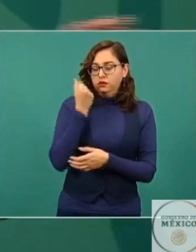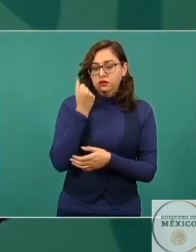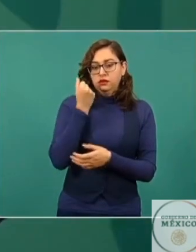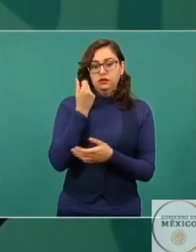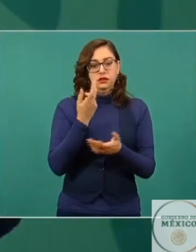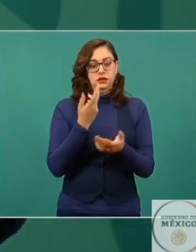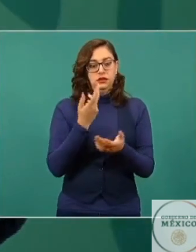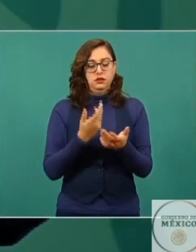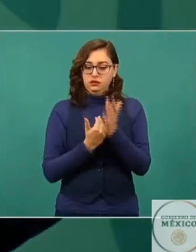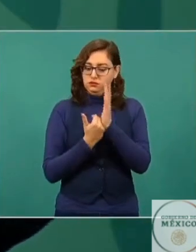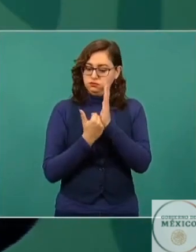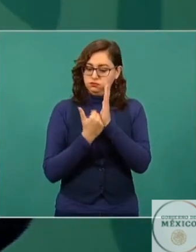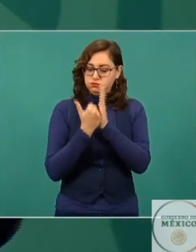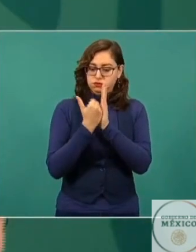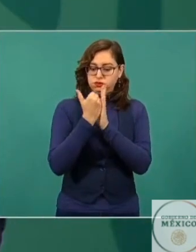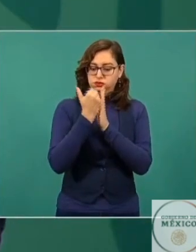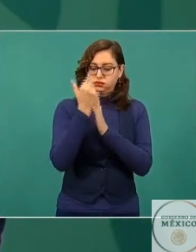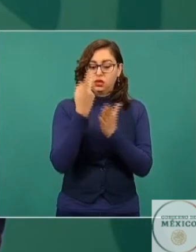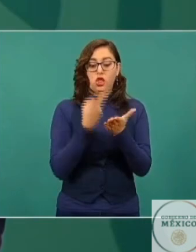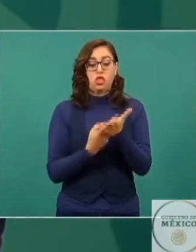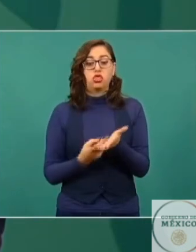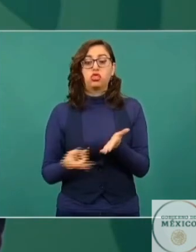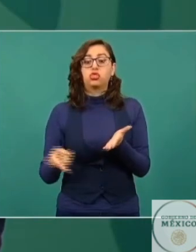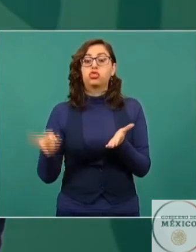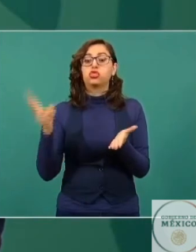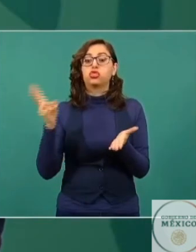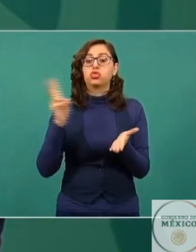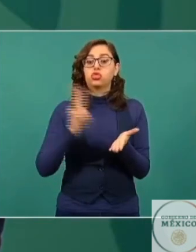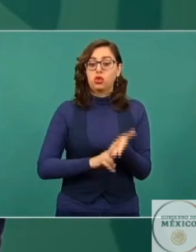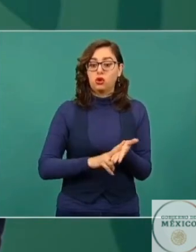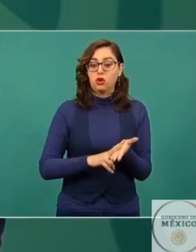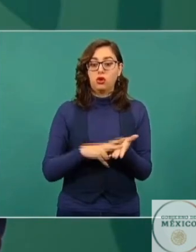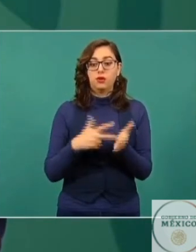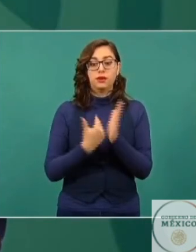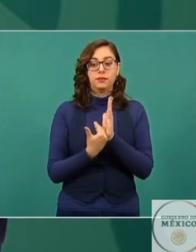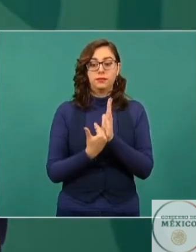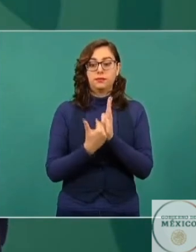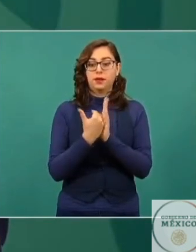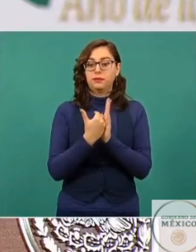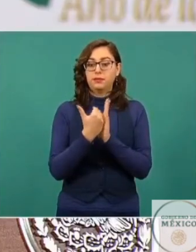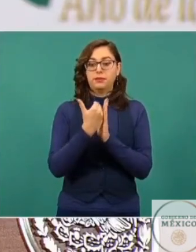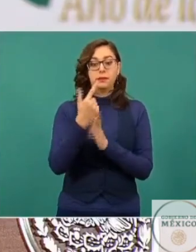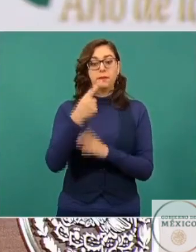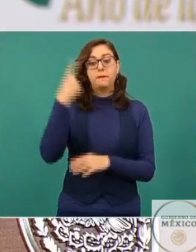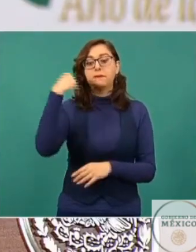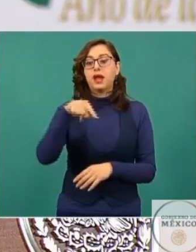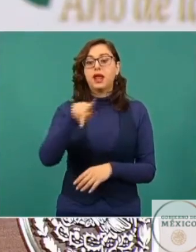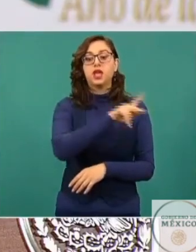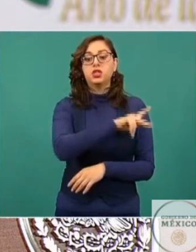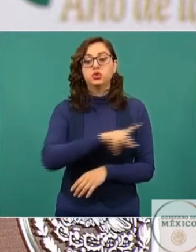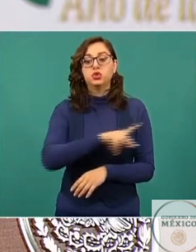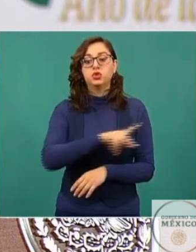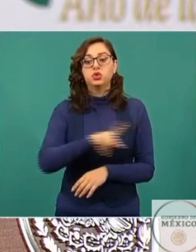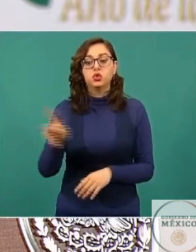manita arriba, actives la campanita para que el pueblo de México esté bien informado de lo que está haciendo el presidente López Obrador.